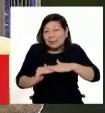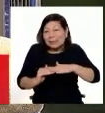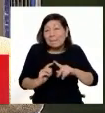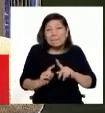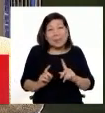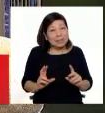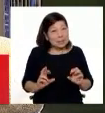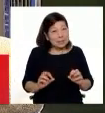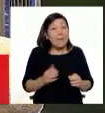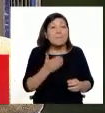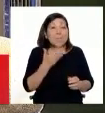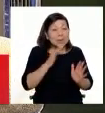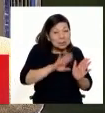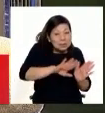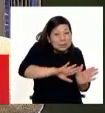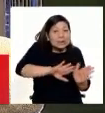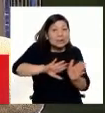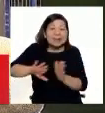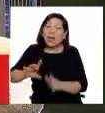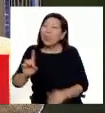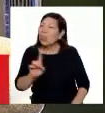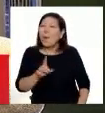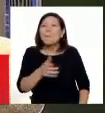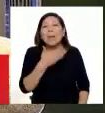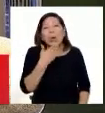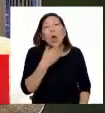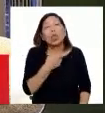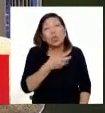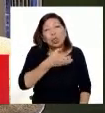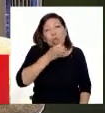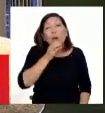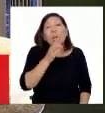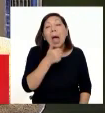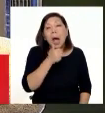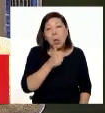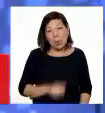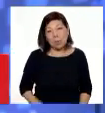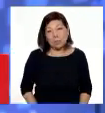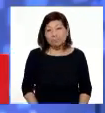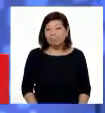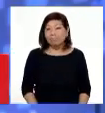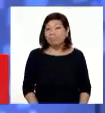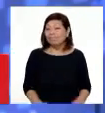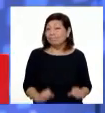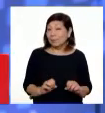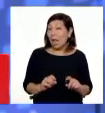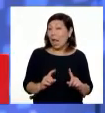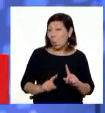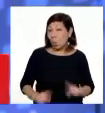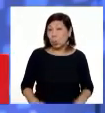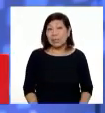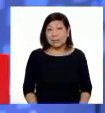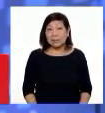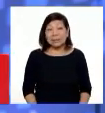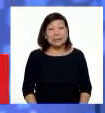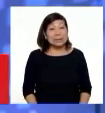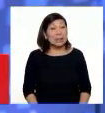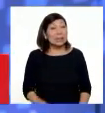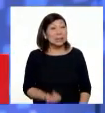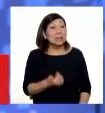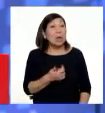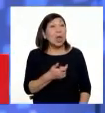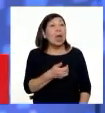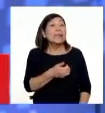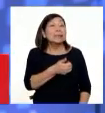este producto sí es mejor dejarlo de lado y preferir el agua. Y por acá nos preguntan algunos que también consumen